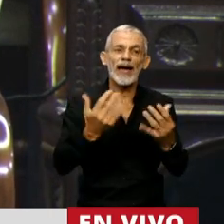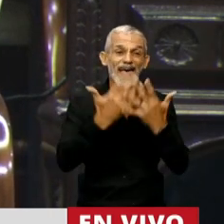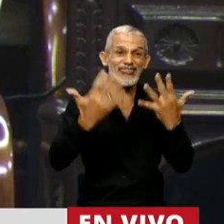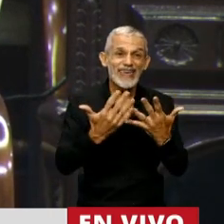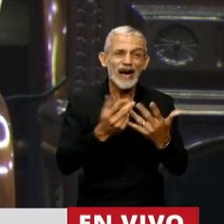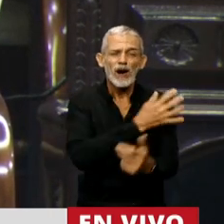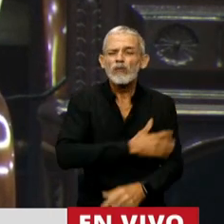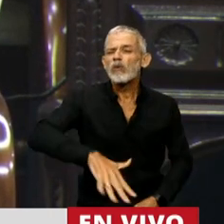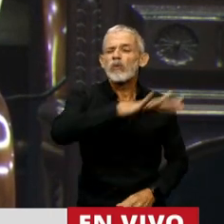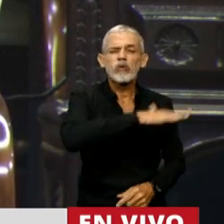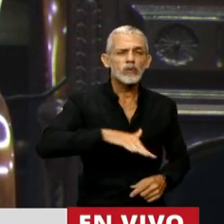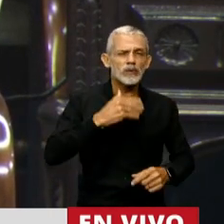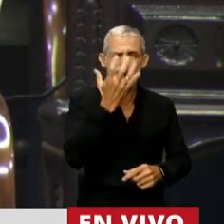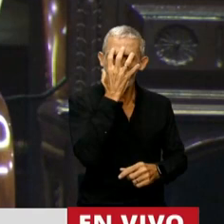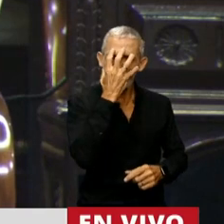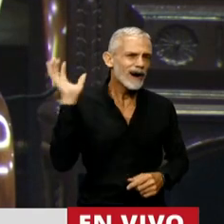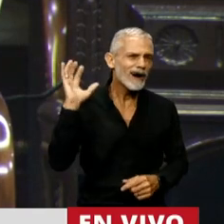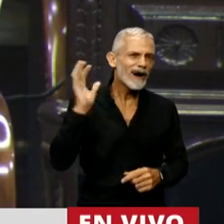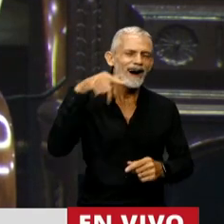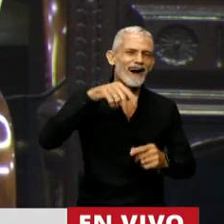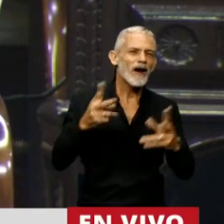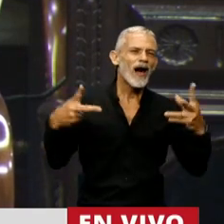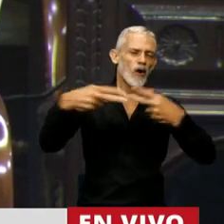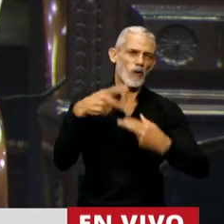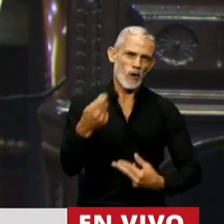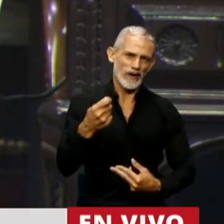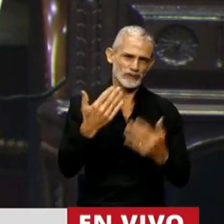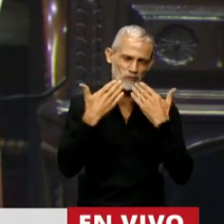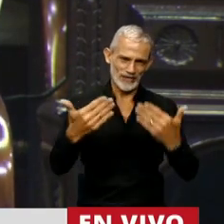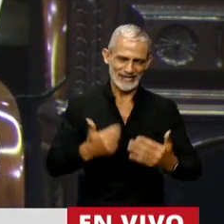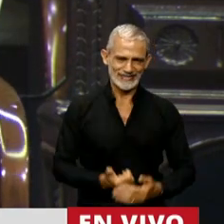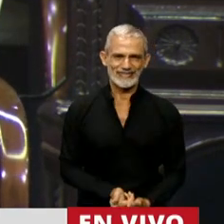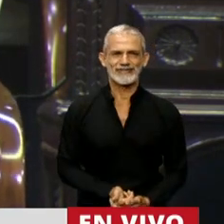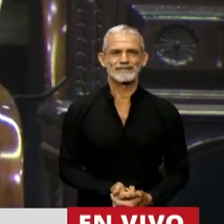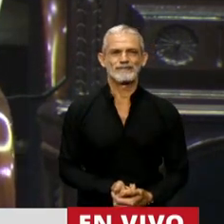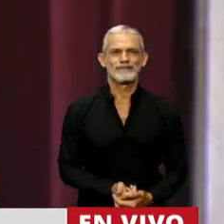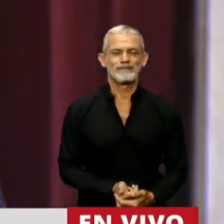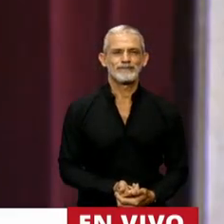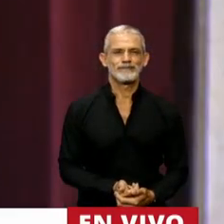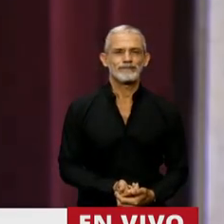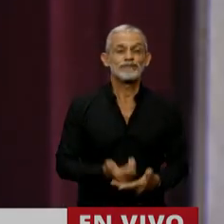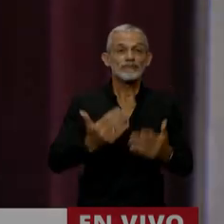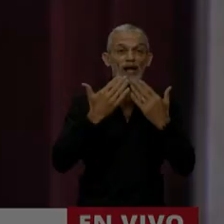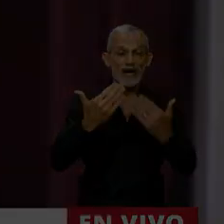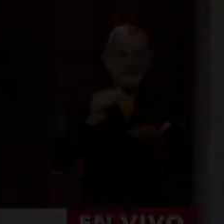que al populismo se le cae la careta y hoy ajustan jubilaciones. Muchas gracias, presidente. Muchas gracias, diputado Samarvide.